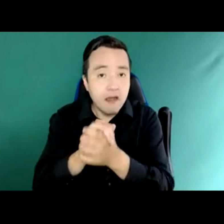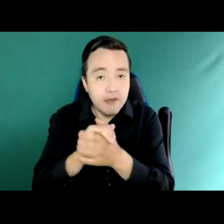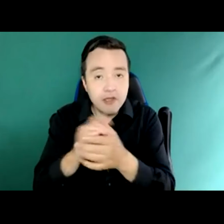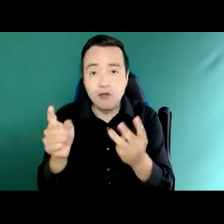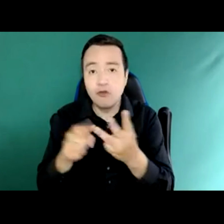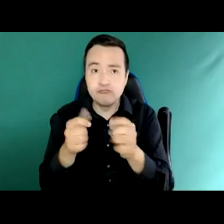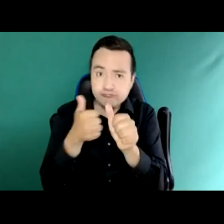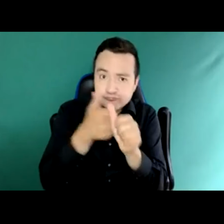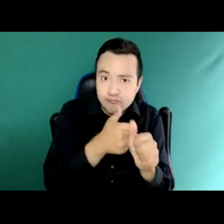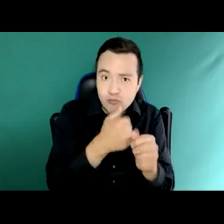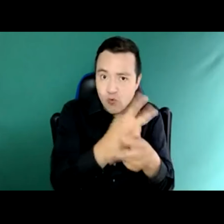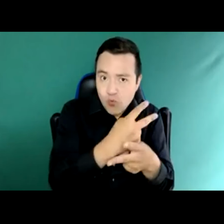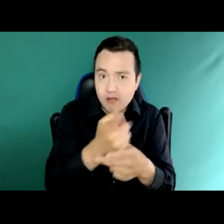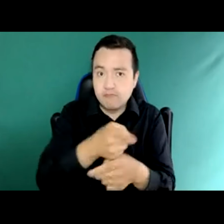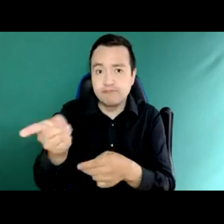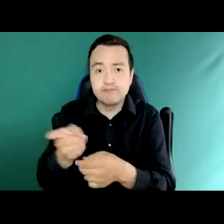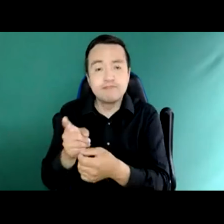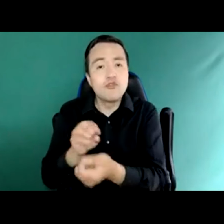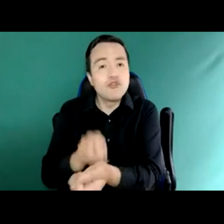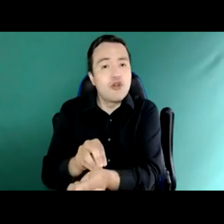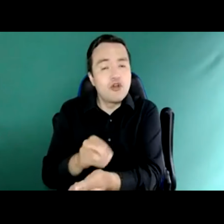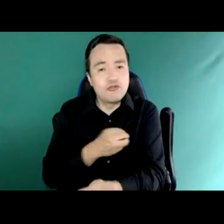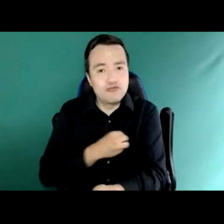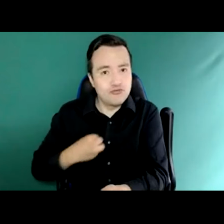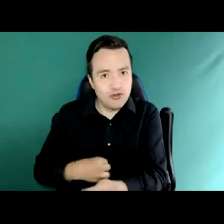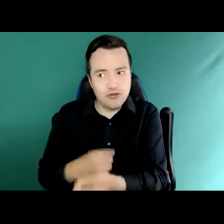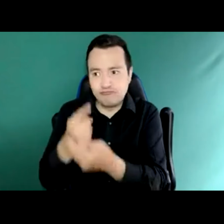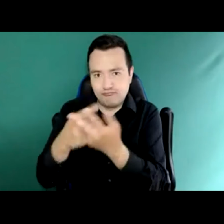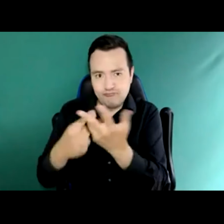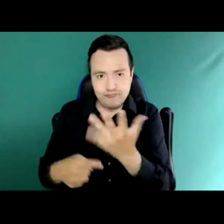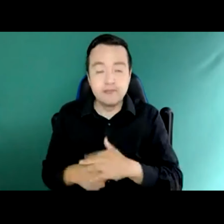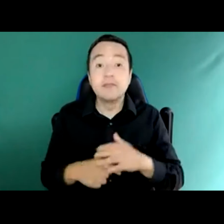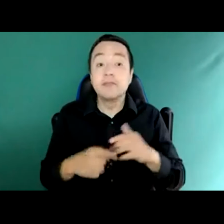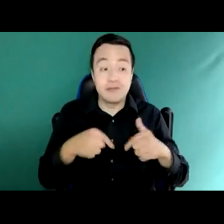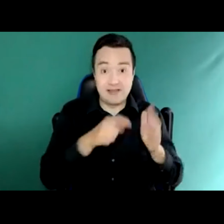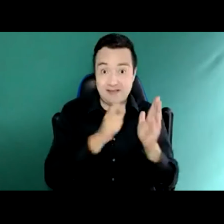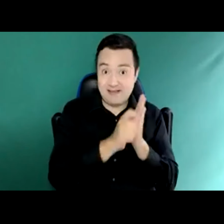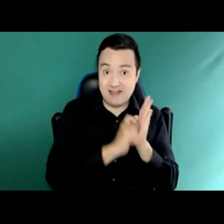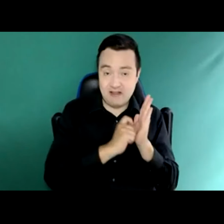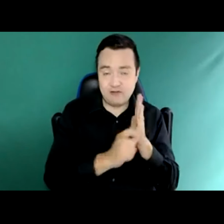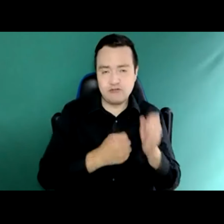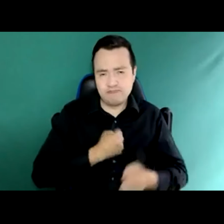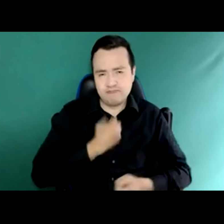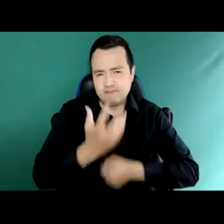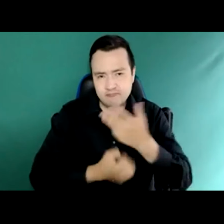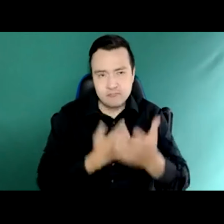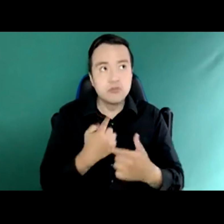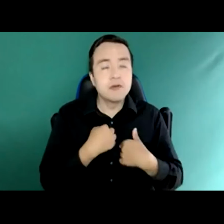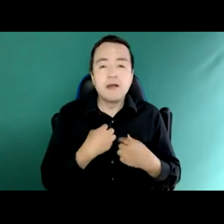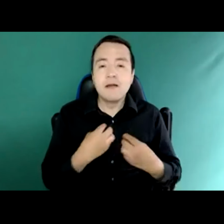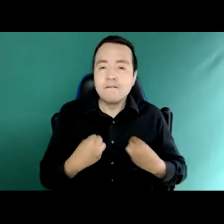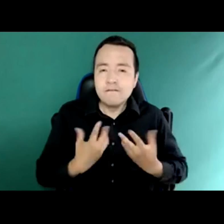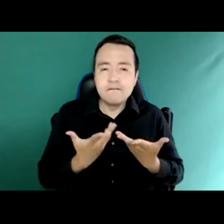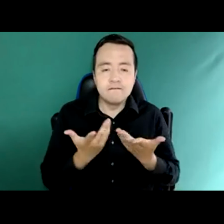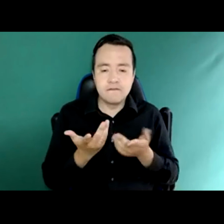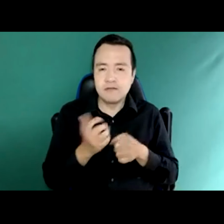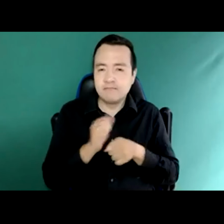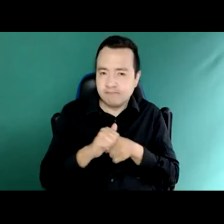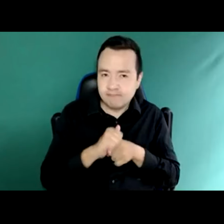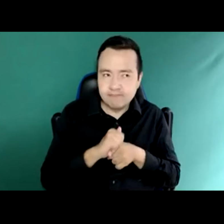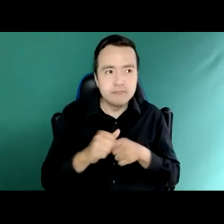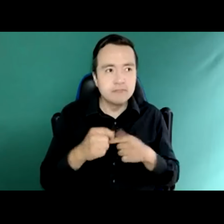En el libro cuento cómo lo he vivido, cómo me he sentido, pero sobre todo, y creo que lo más importante